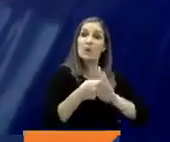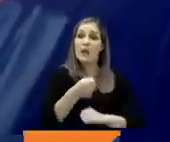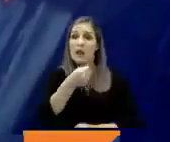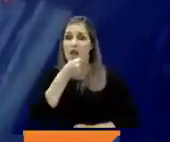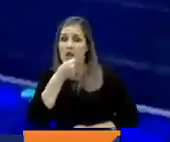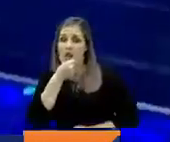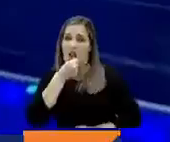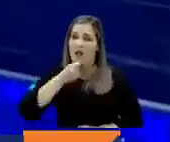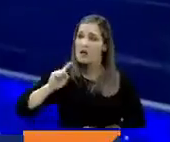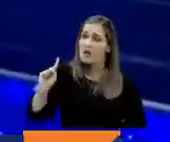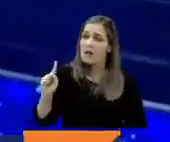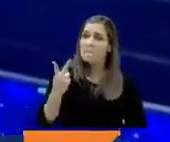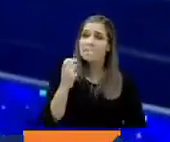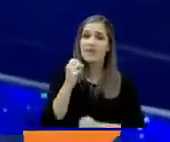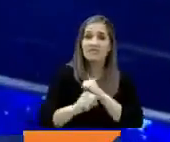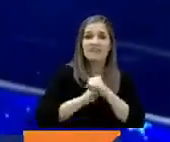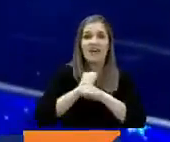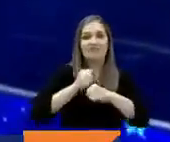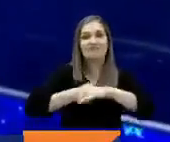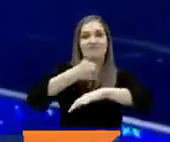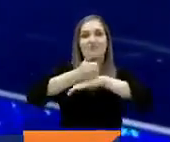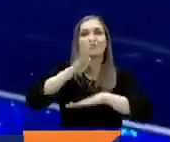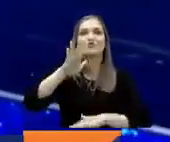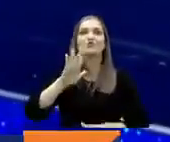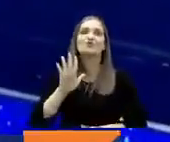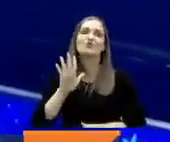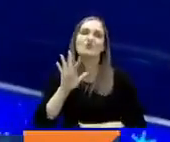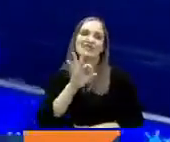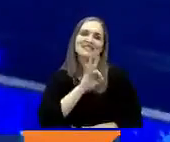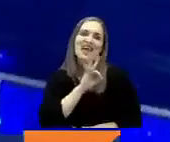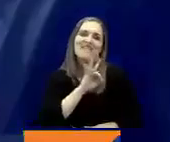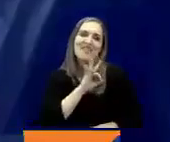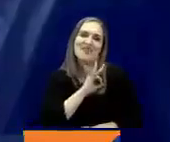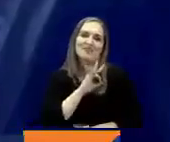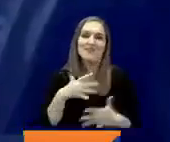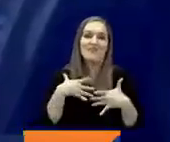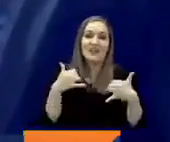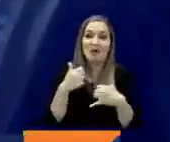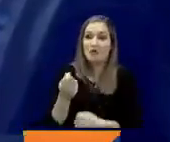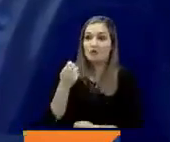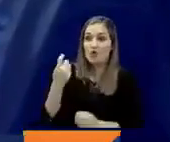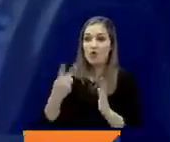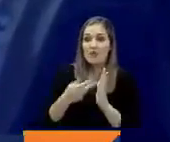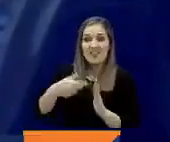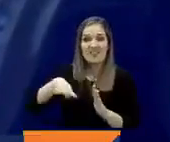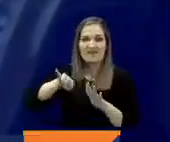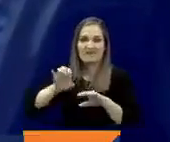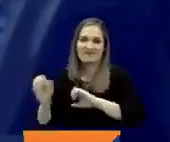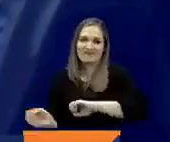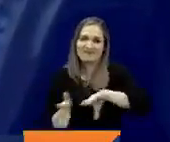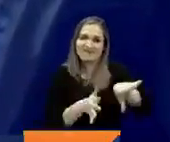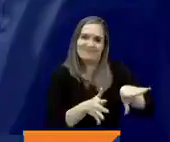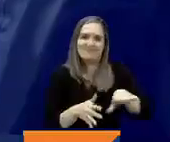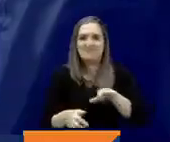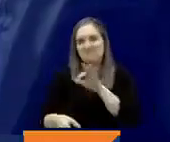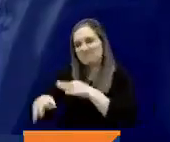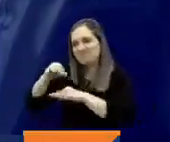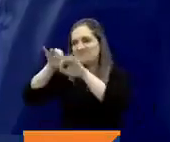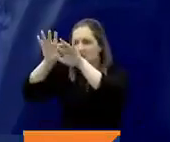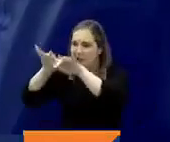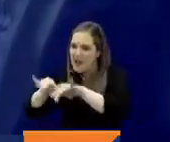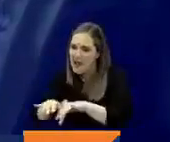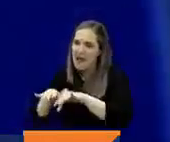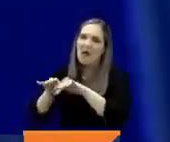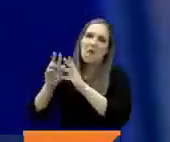durante 20 años dirigió Sábados Felices, programa que dejó en 2019 para dedicarse a escribir y a otros